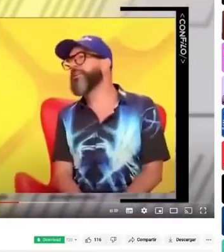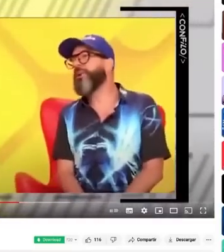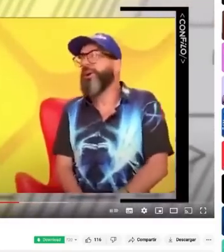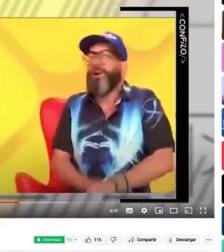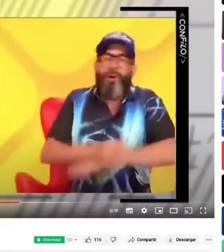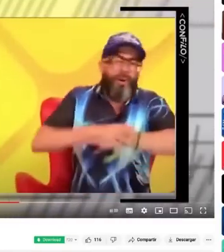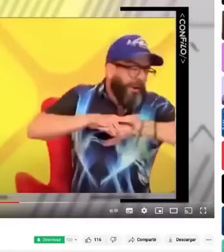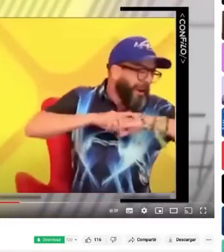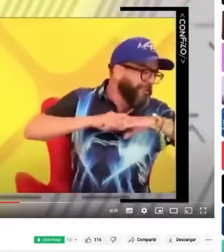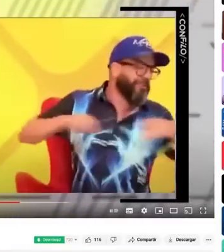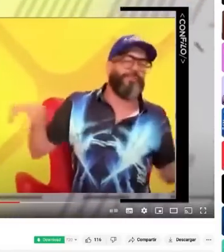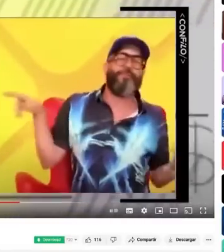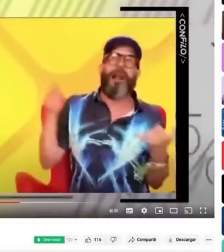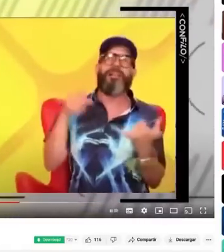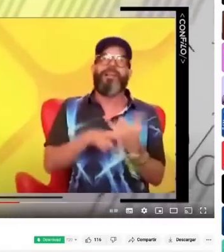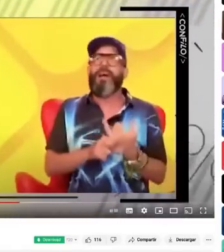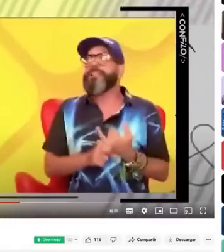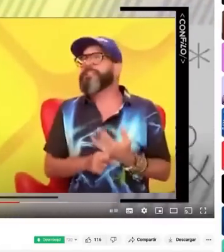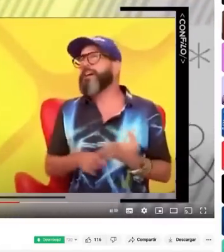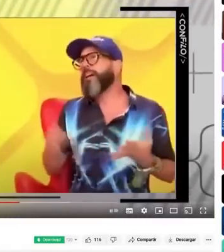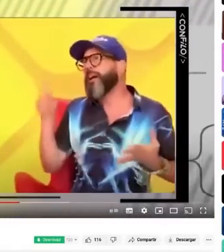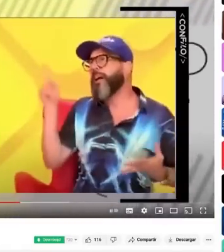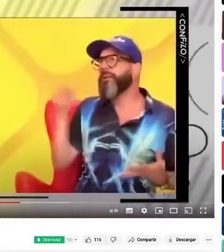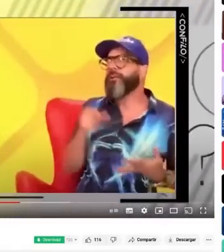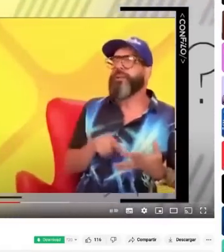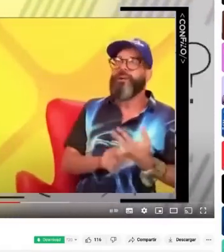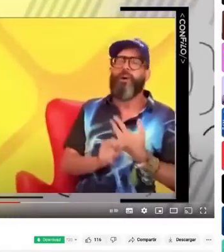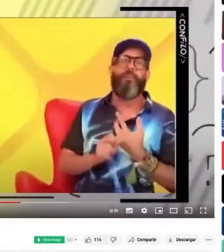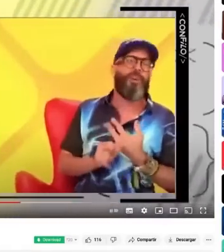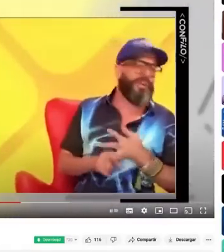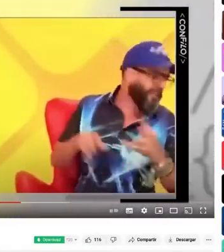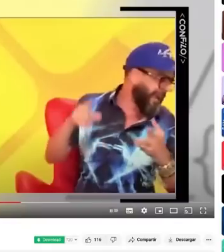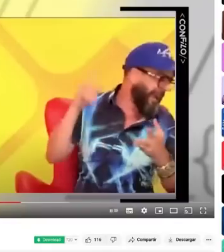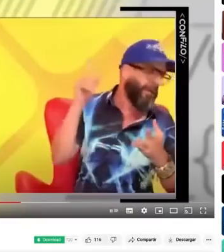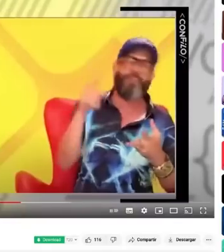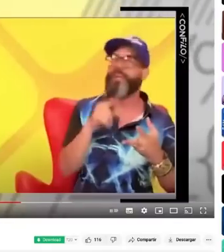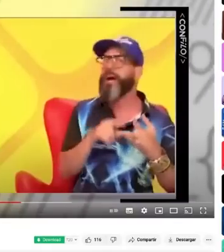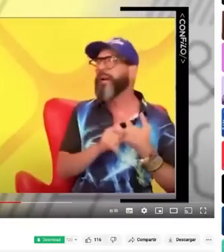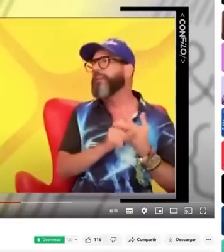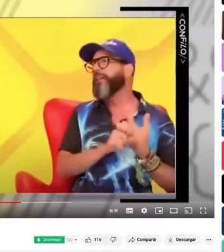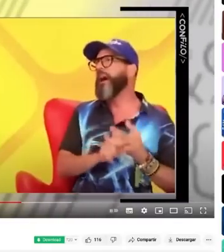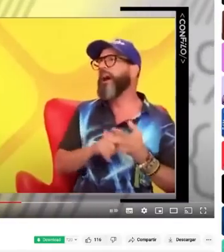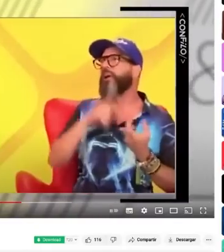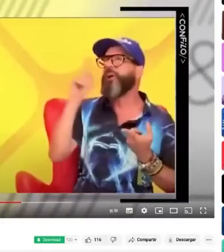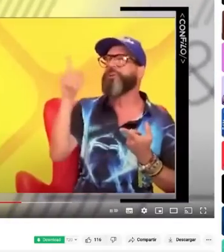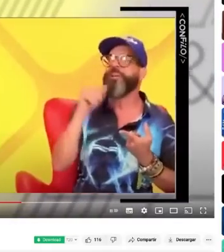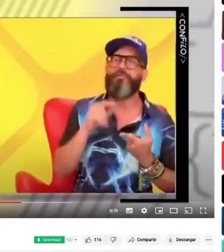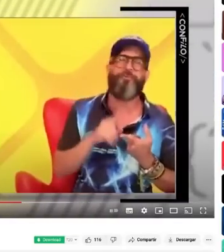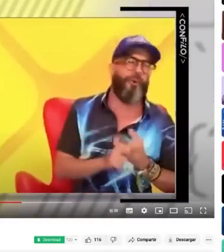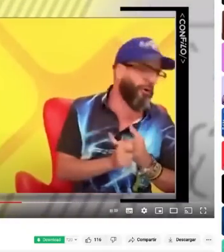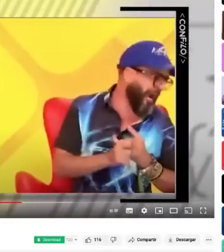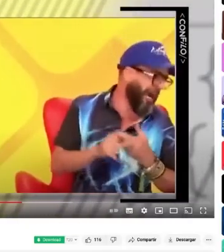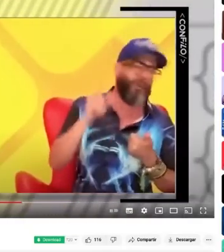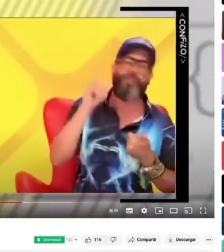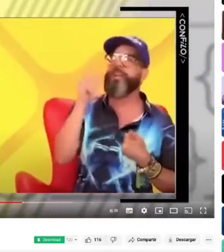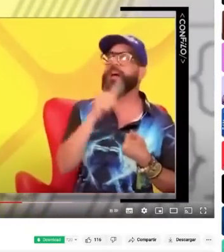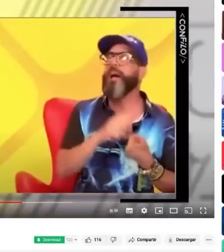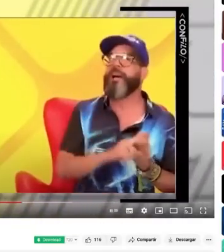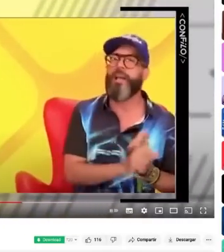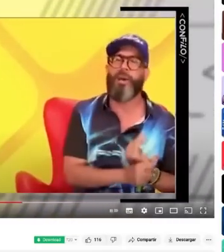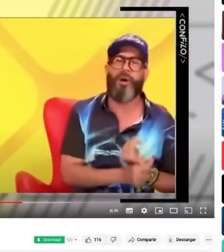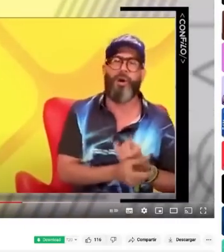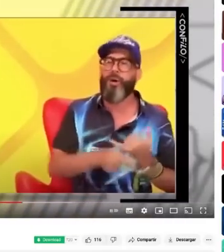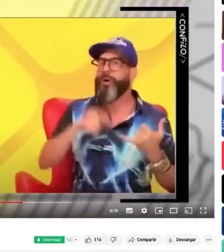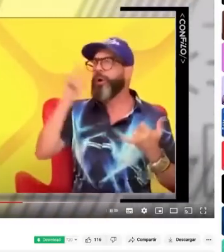14-2! ¡Y esto! Que sufra el Team Aceres, los Team Comunistas, los Team Arrastrados, los Team Foca, los